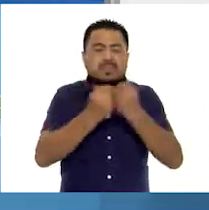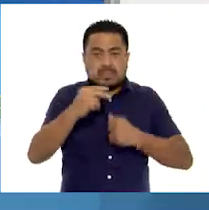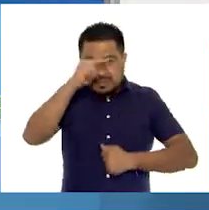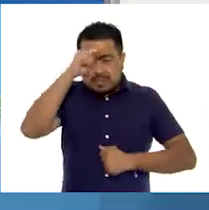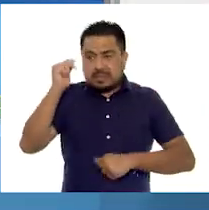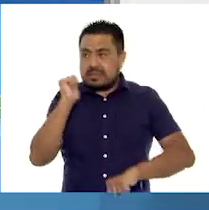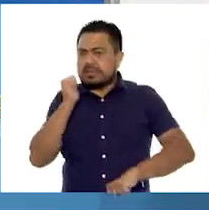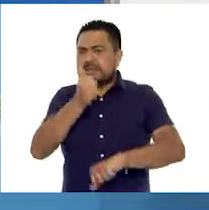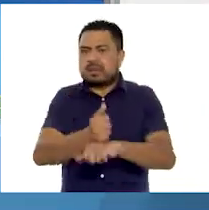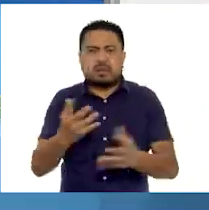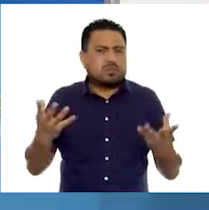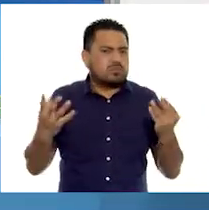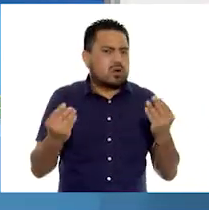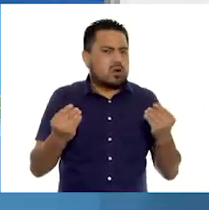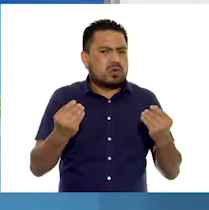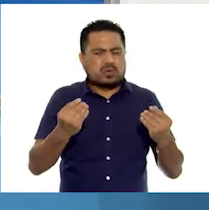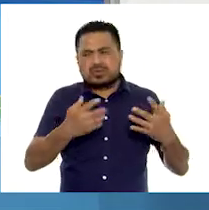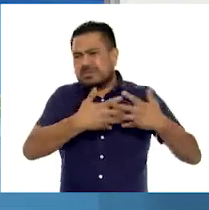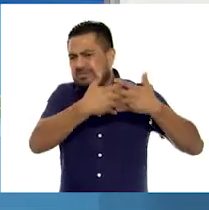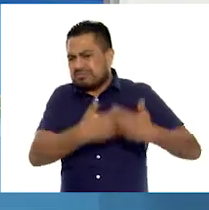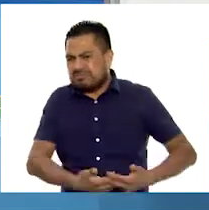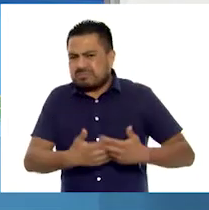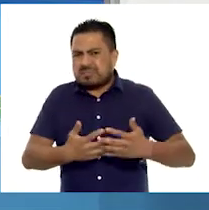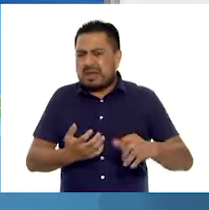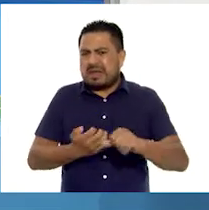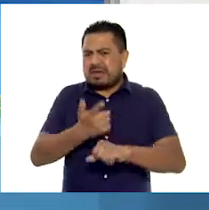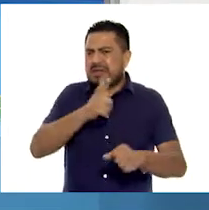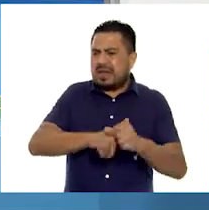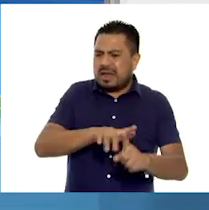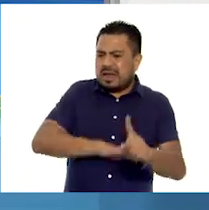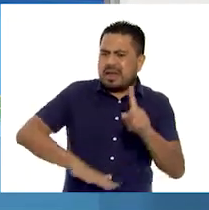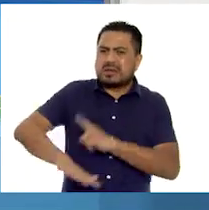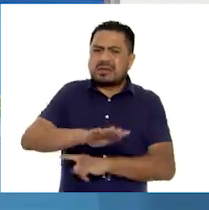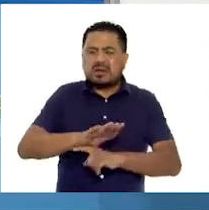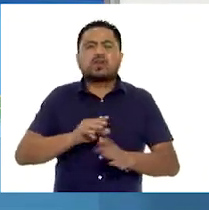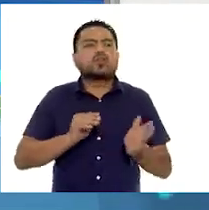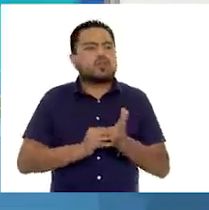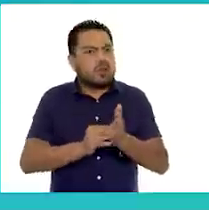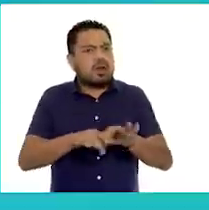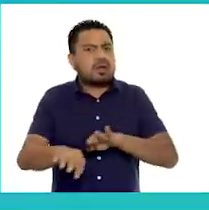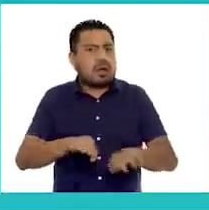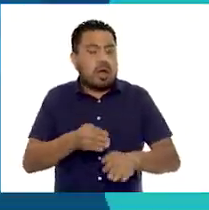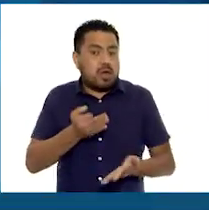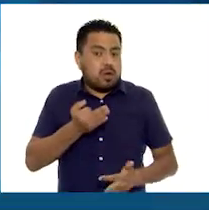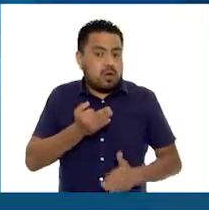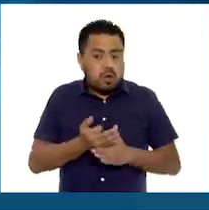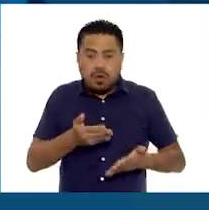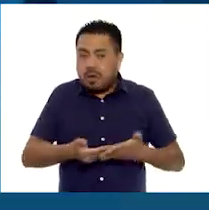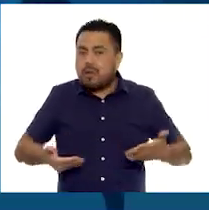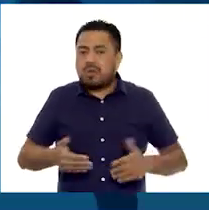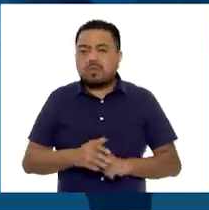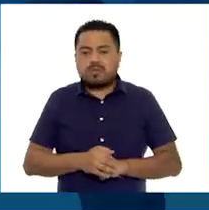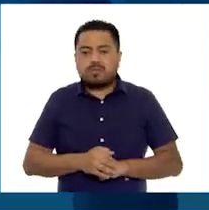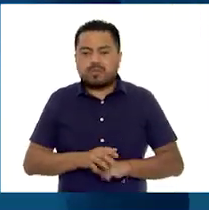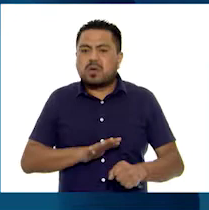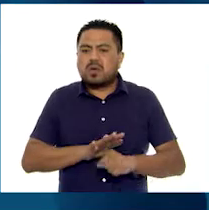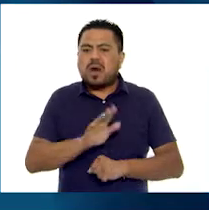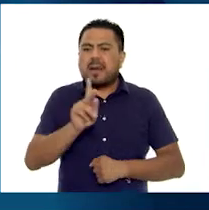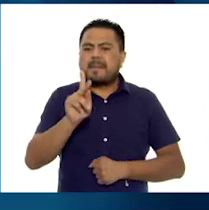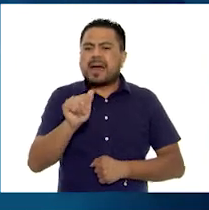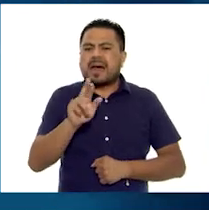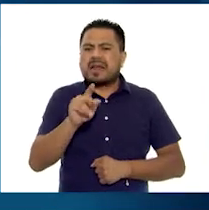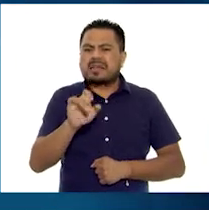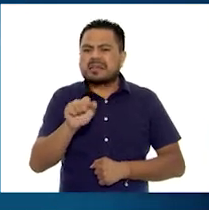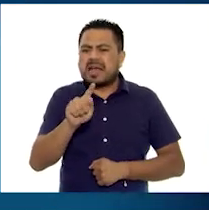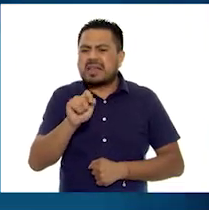se conformaron muchísimas entidades paraestatales algunas de las cuales siguen trabajando hasta el día de hoy una entidad paraestatal es un